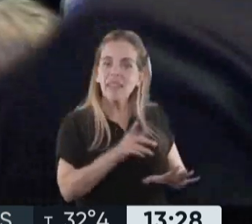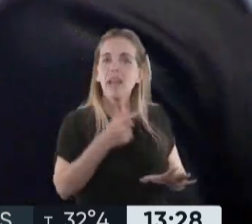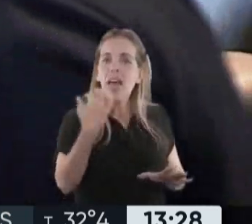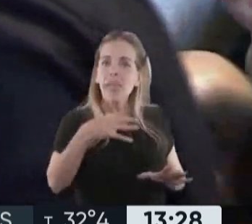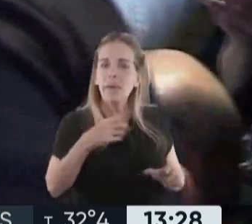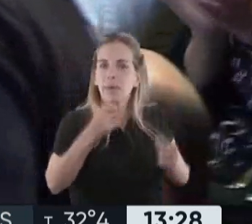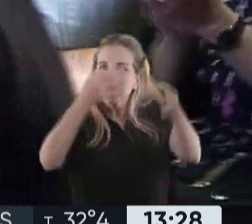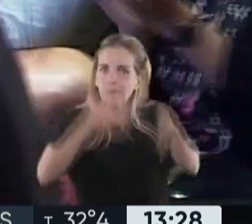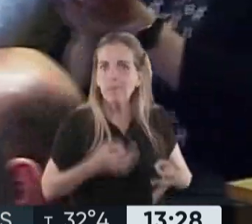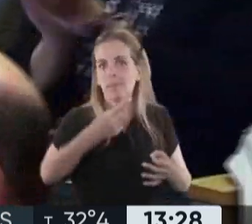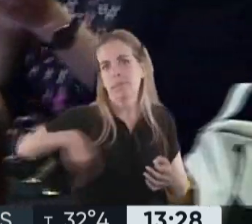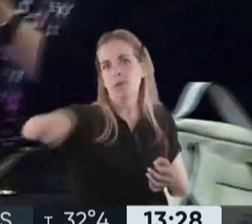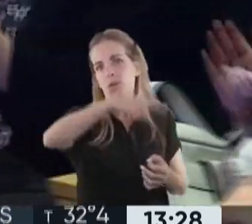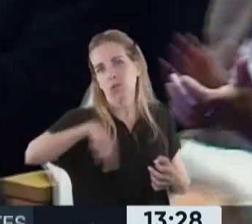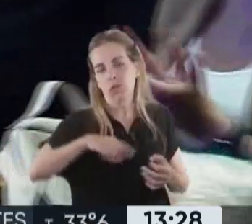lograr.